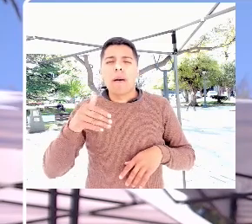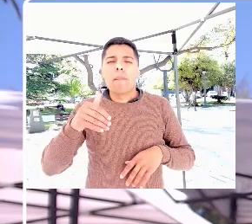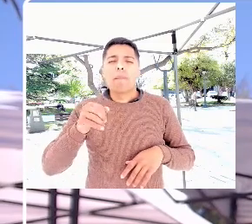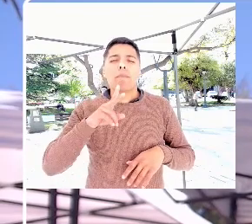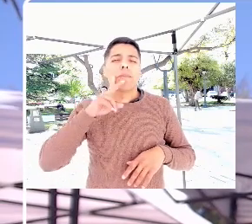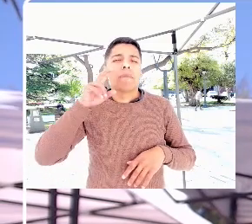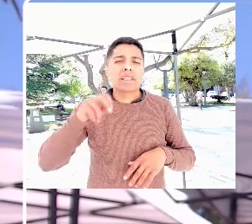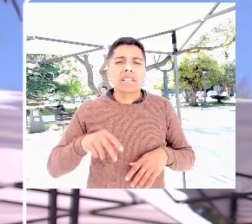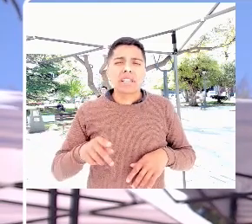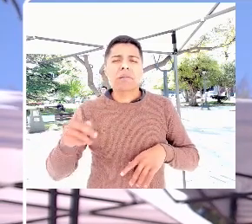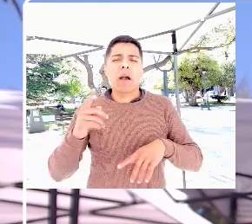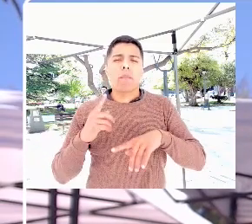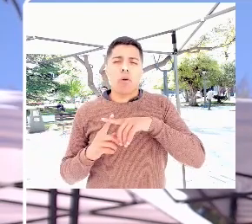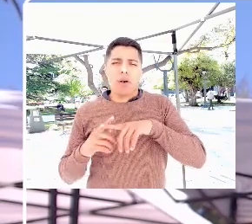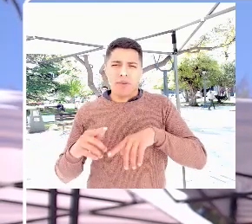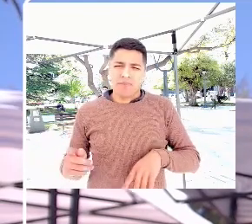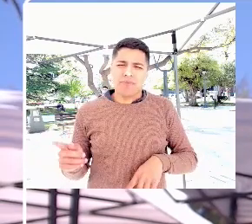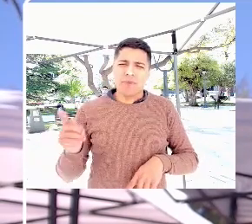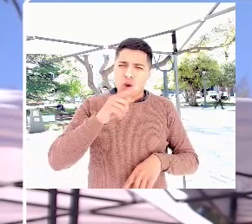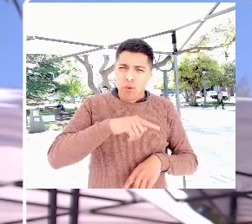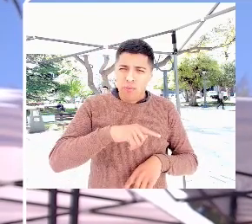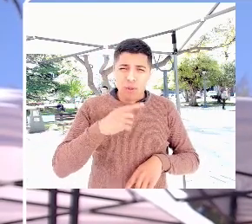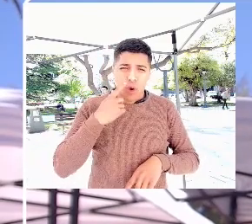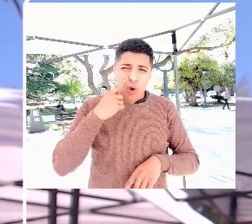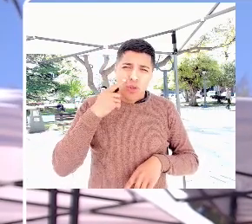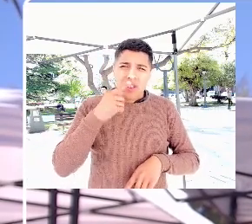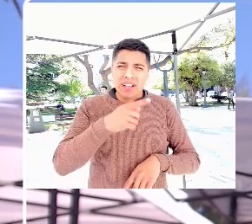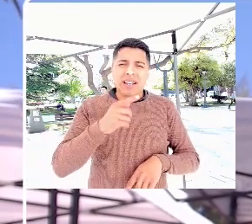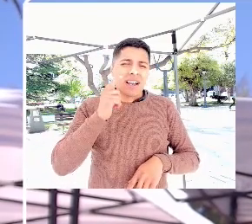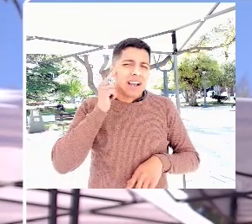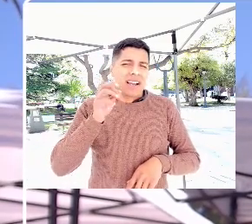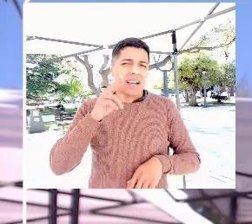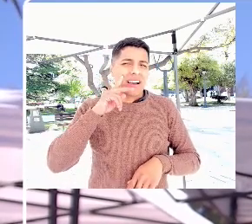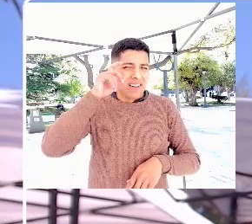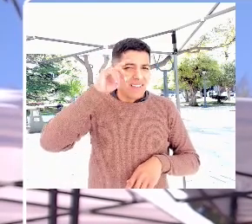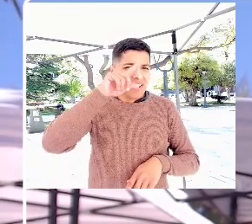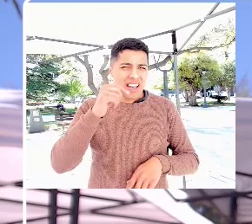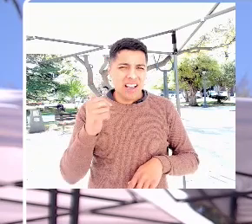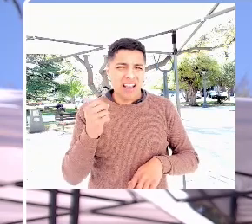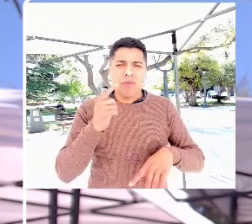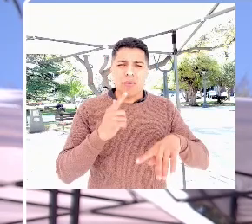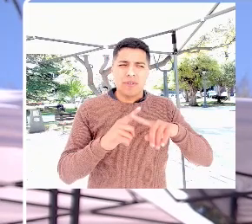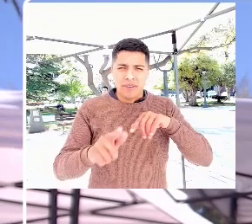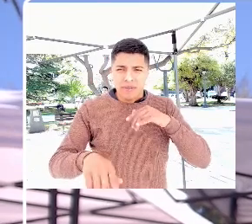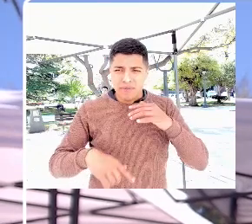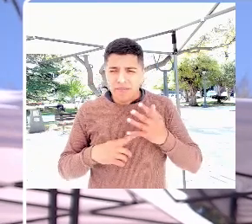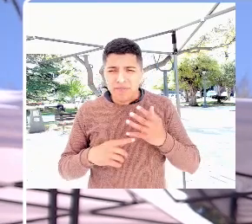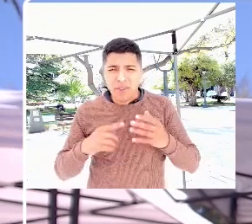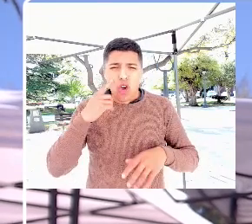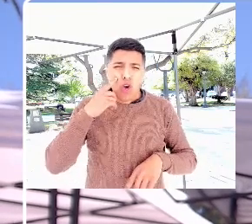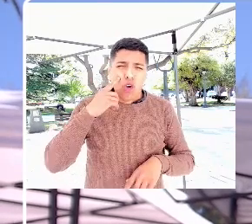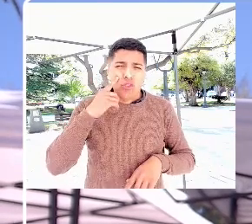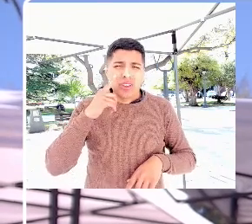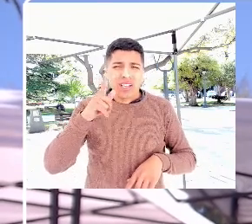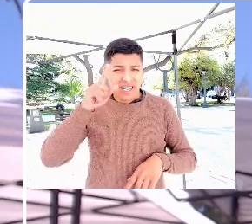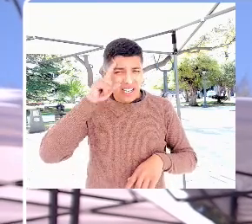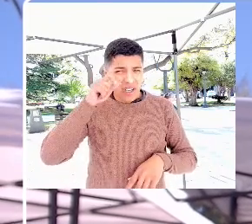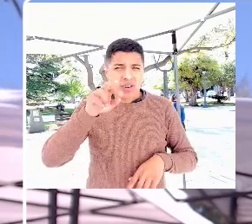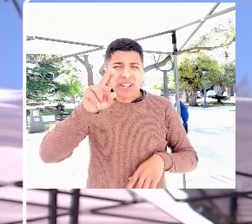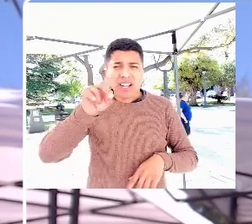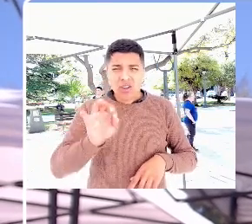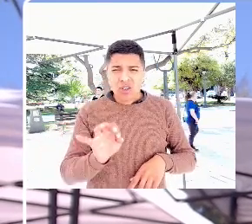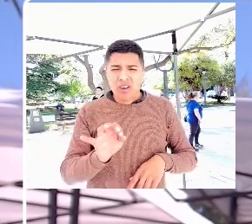González. Afirmativo. Concejala Gabriela Malinar. Afirmativo. Concejal Leonardo